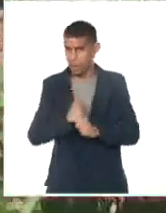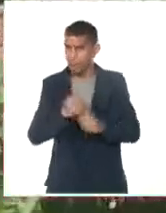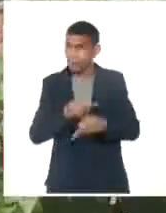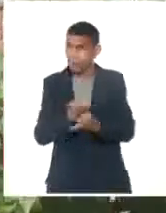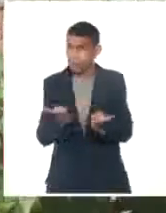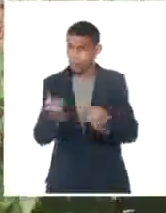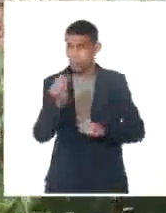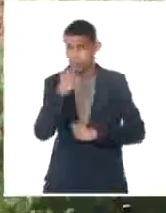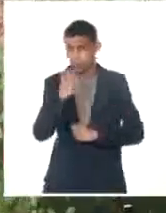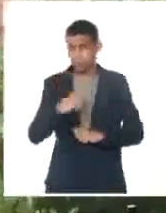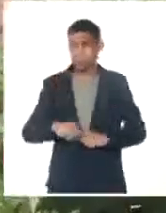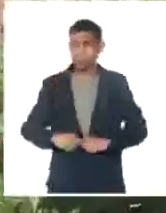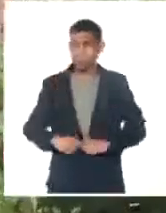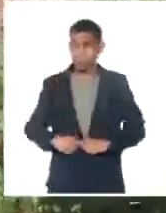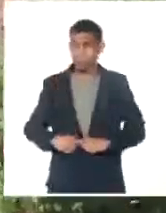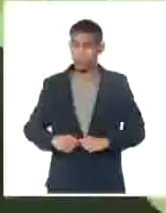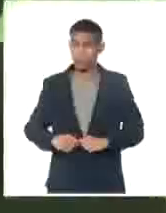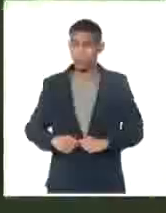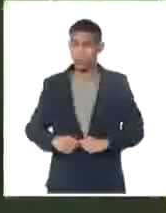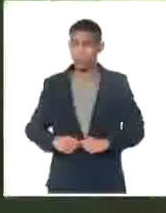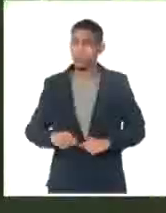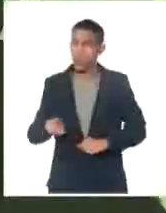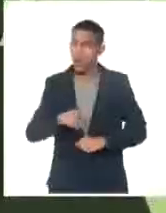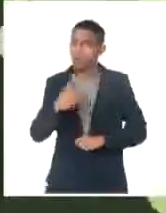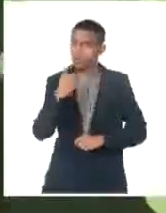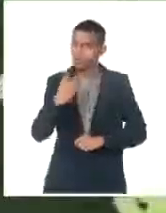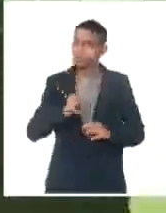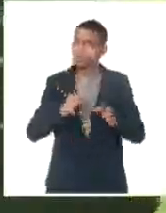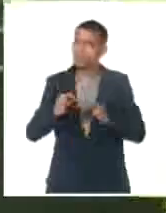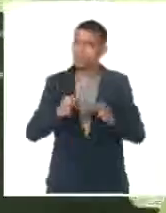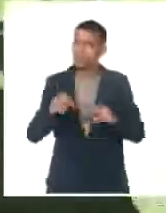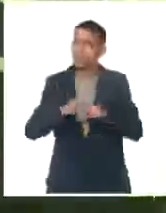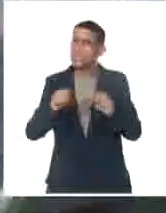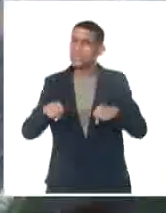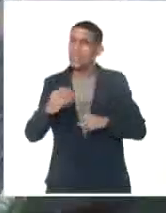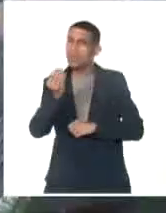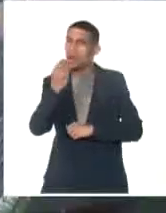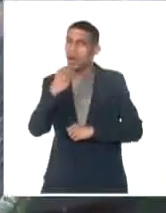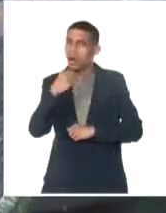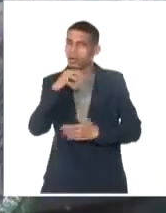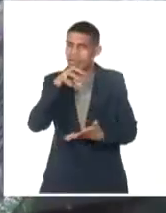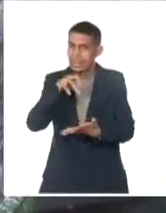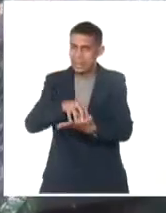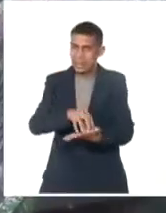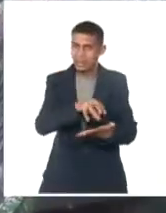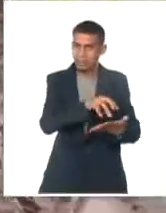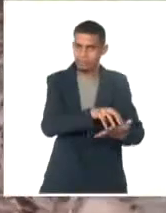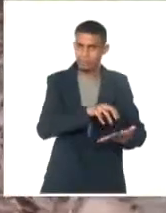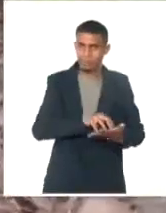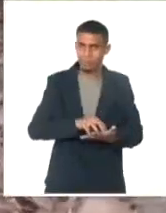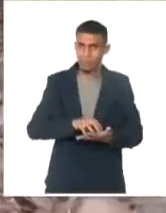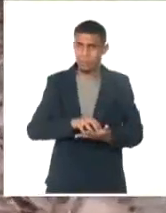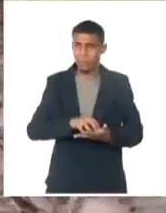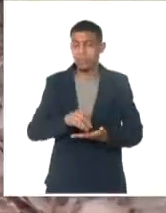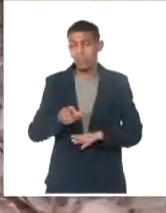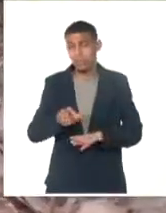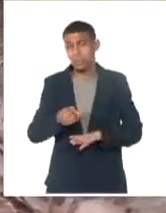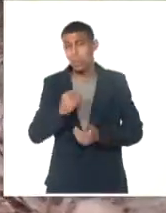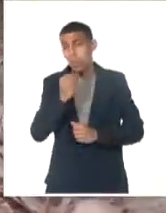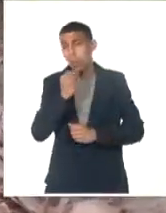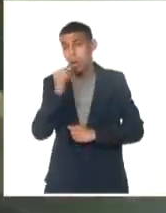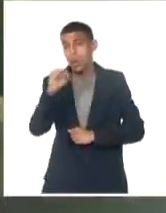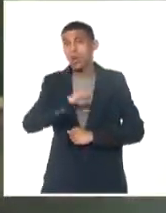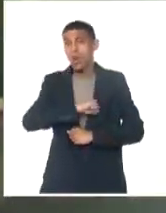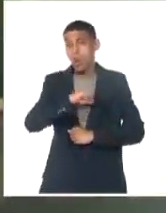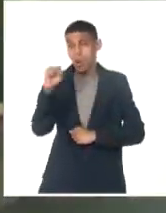este sentido. Lo anterior se sustenta en el necesario funcionamiento de los sistemas alimentarios locales, para lograr que sean modelos soberanos